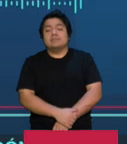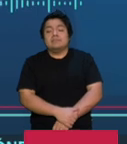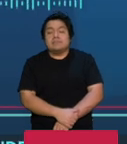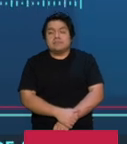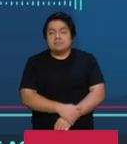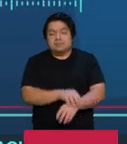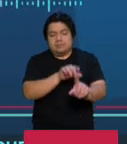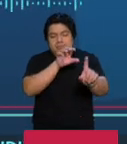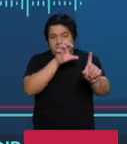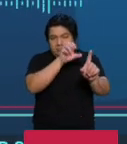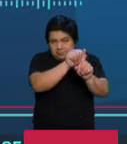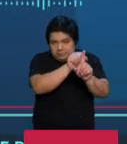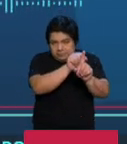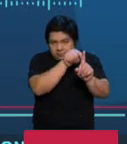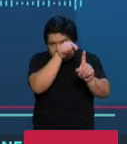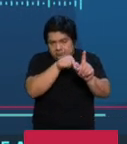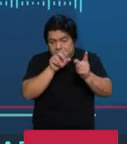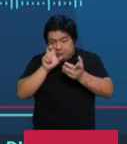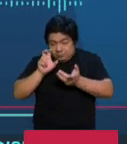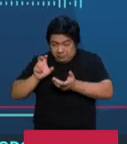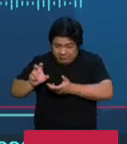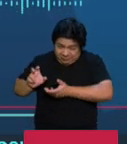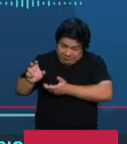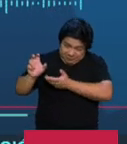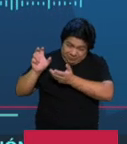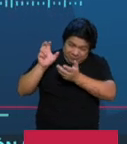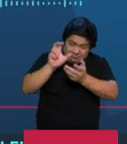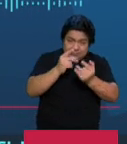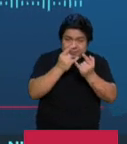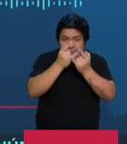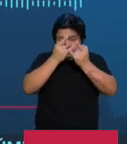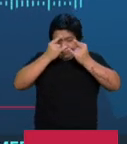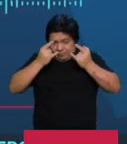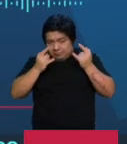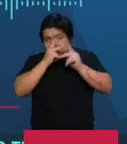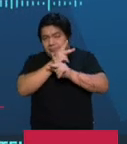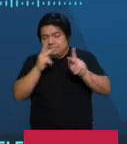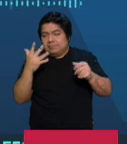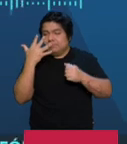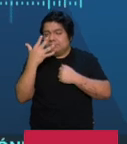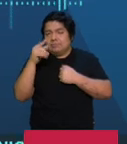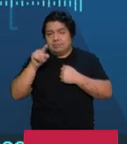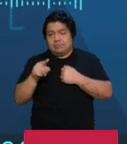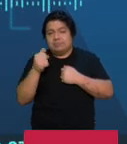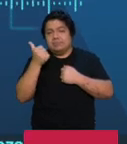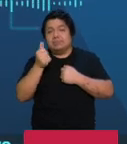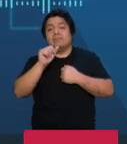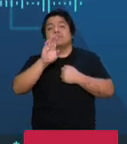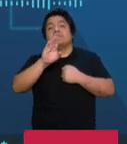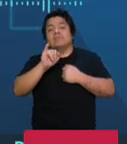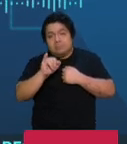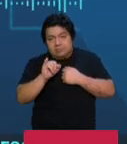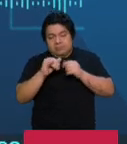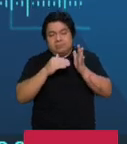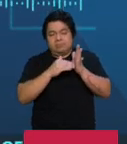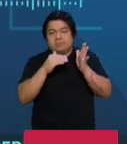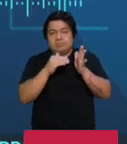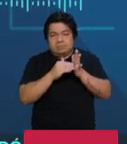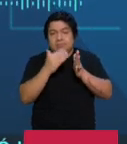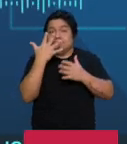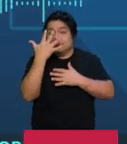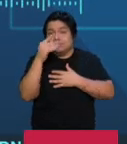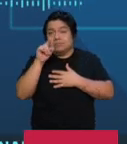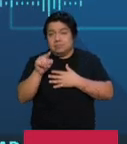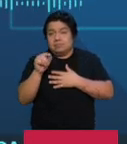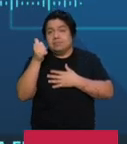El objetivo es realizar una inversión histórica, pública y mixta por 5.6 billones de pesos. Son